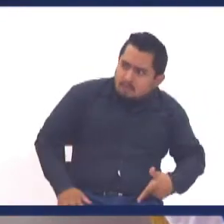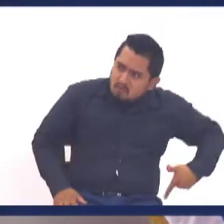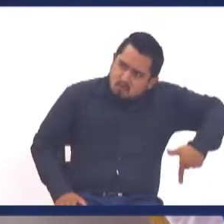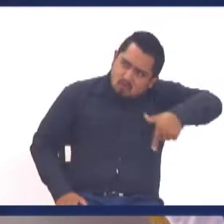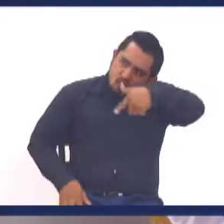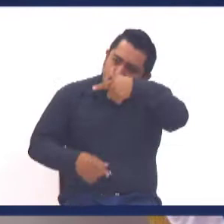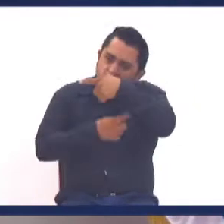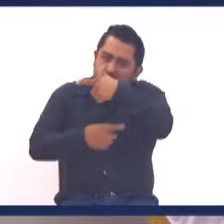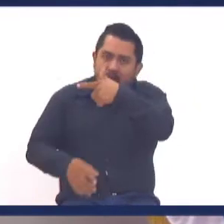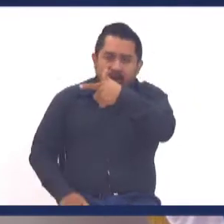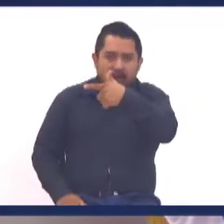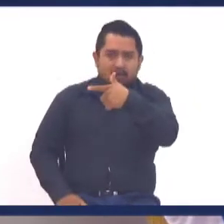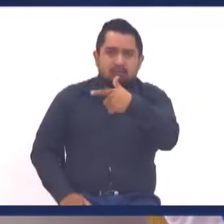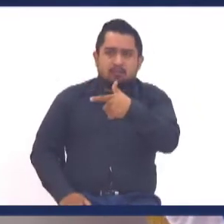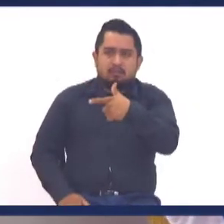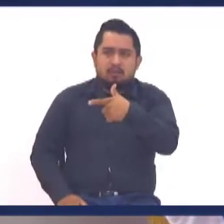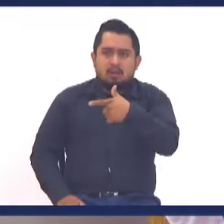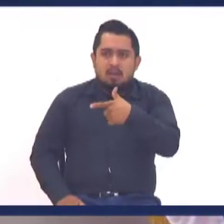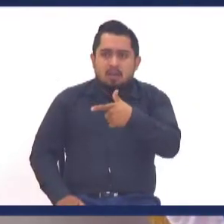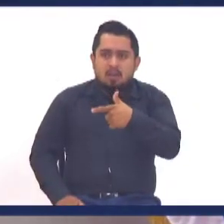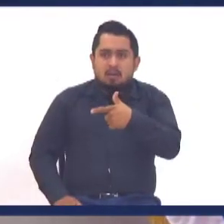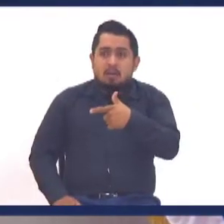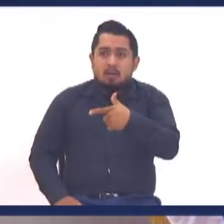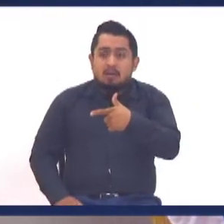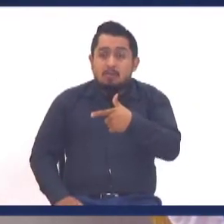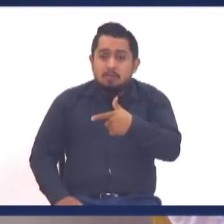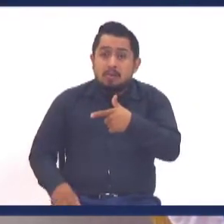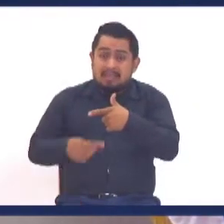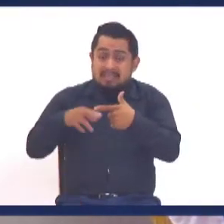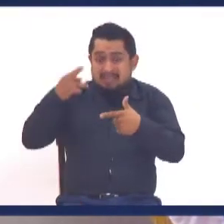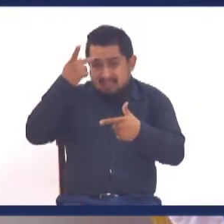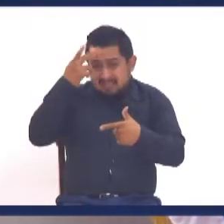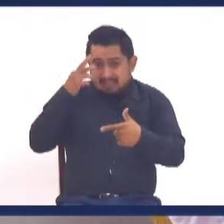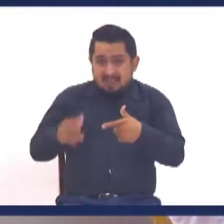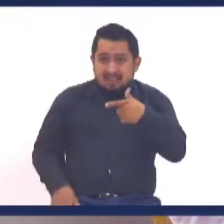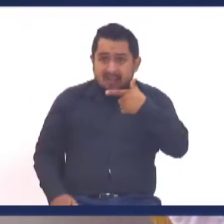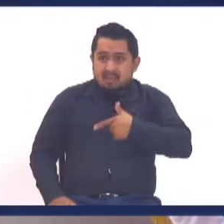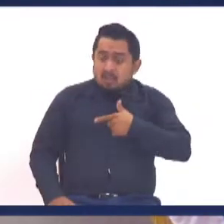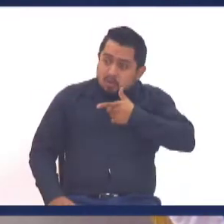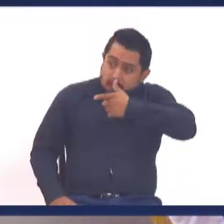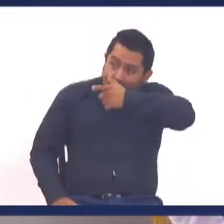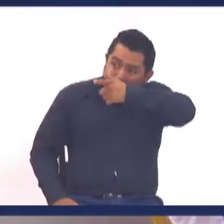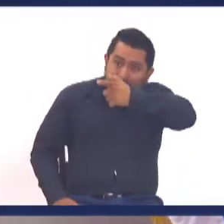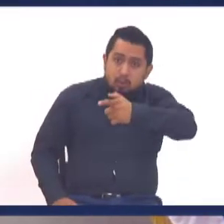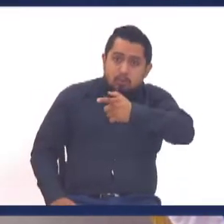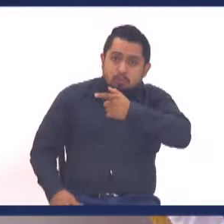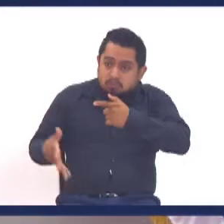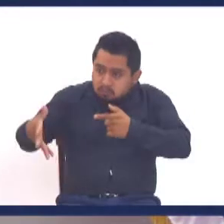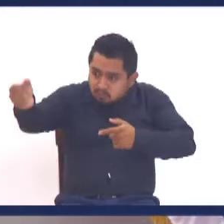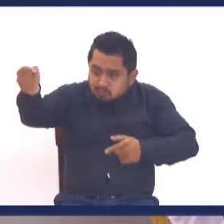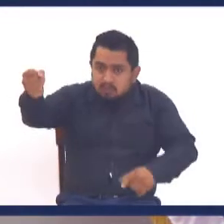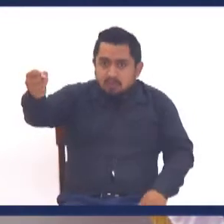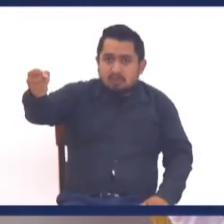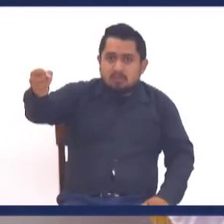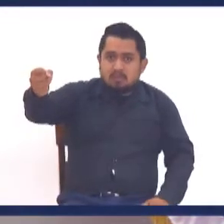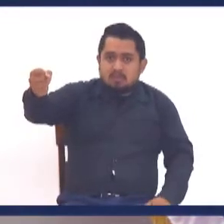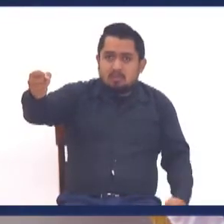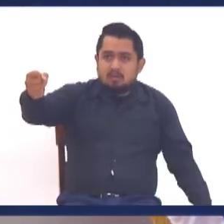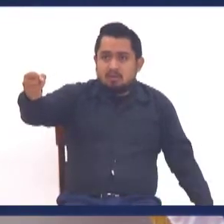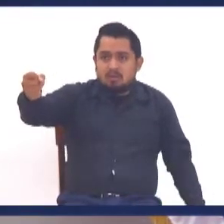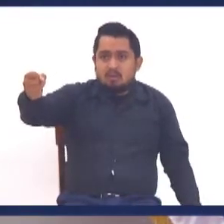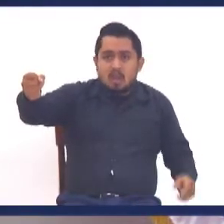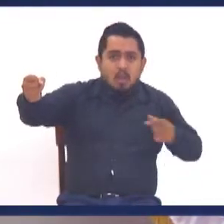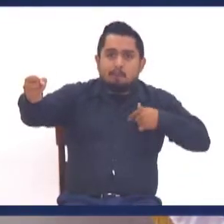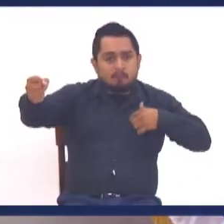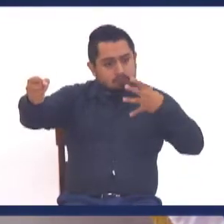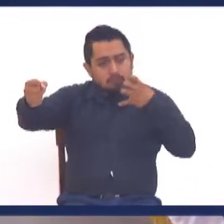arma de fuego y cuando usted desenfundó un arma de fuego es porque tiene que neutralizar algo que está a usted por afectarle no